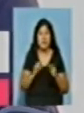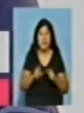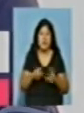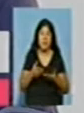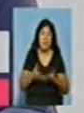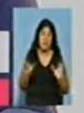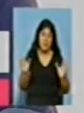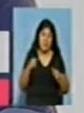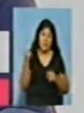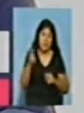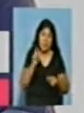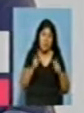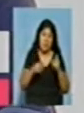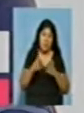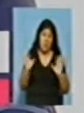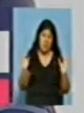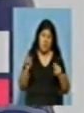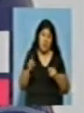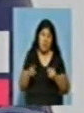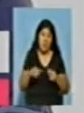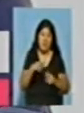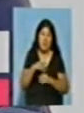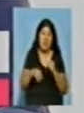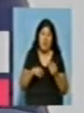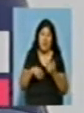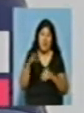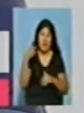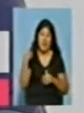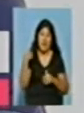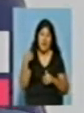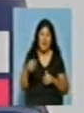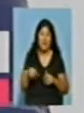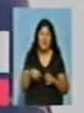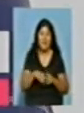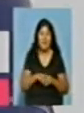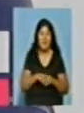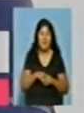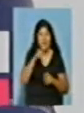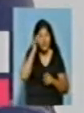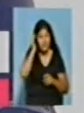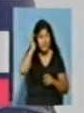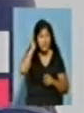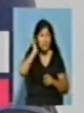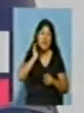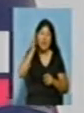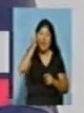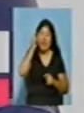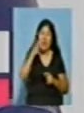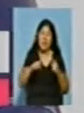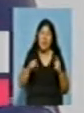todo público, para familia en general, y bueno, la idea es, digamos, que se pueda